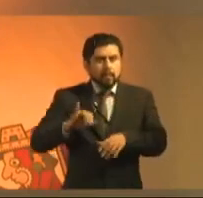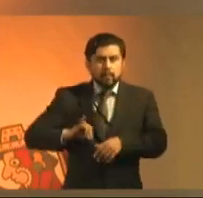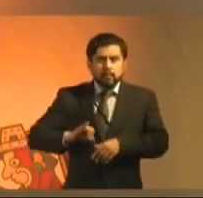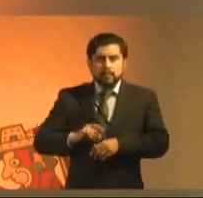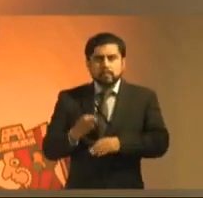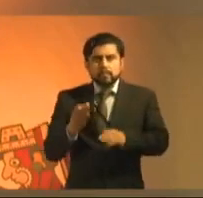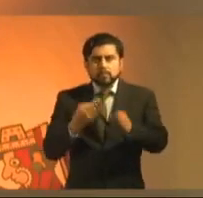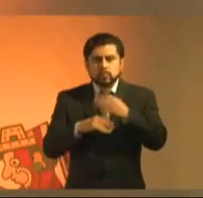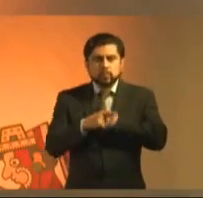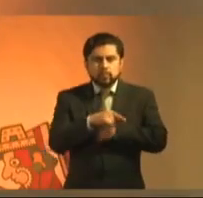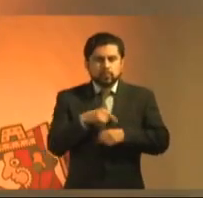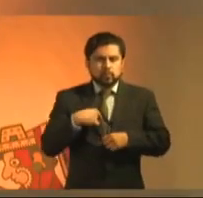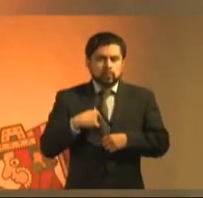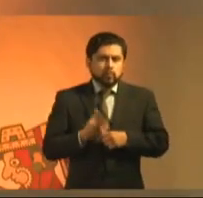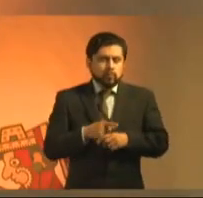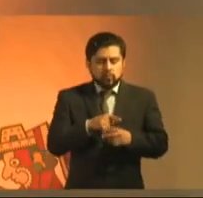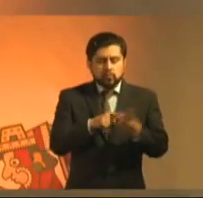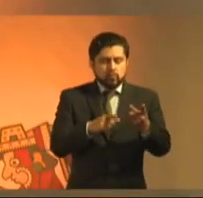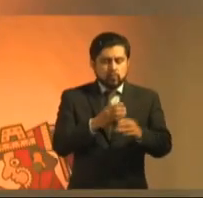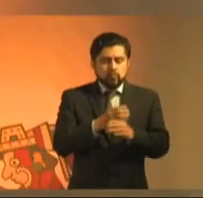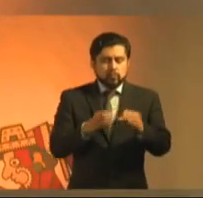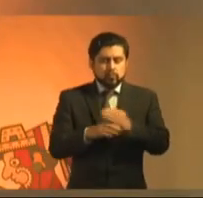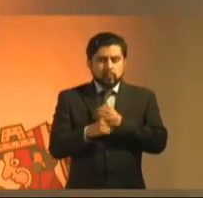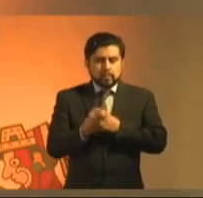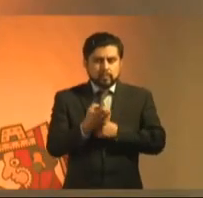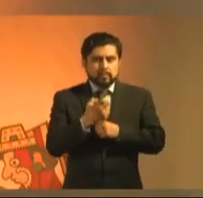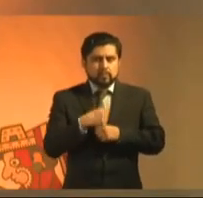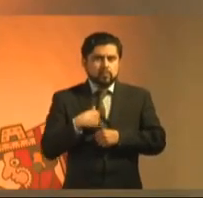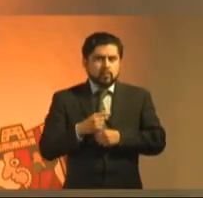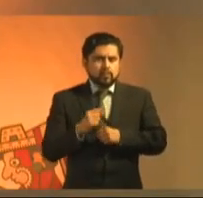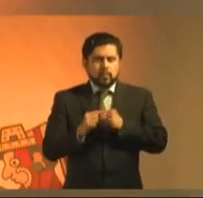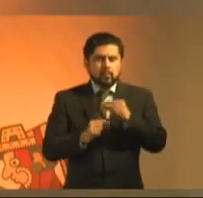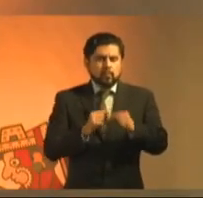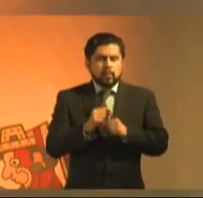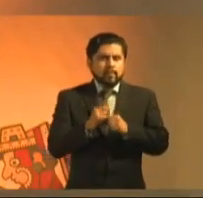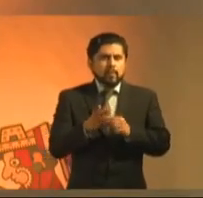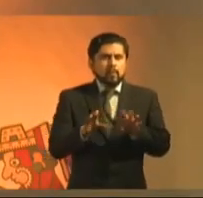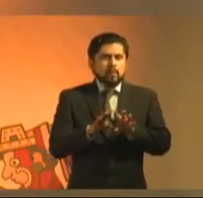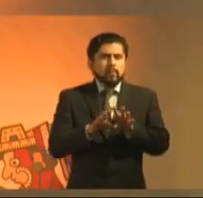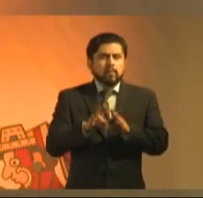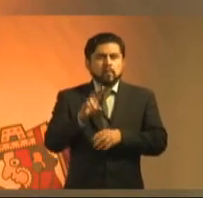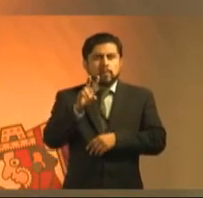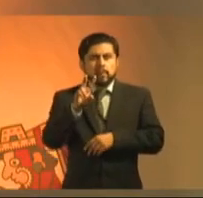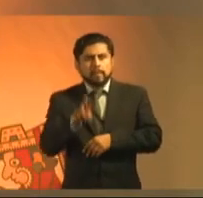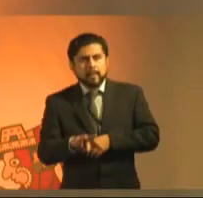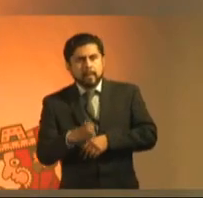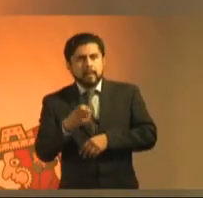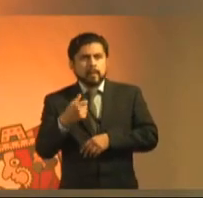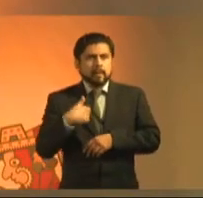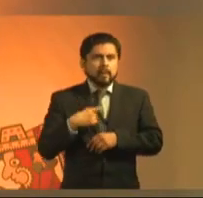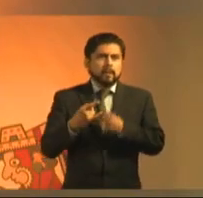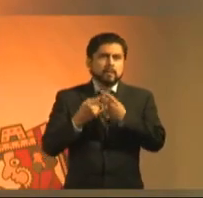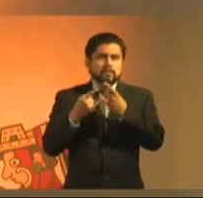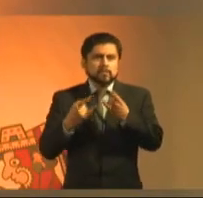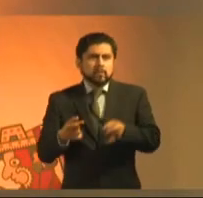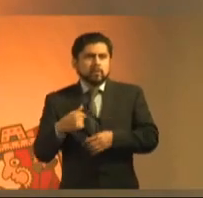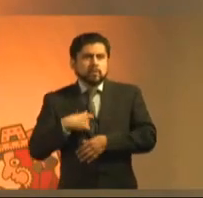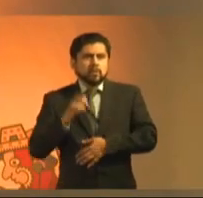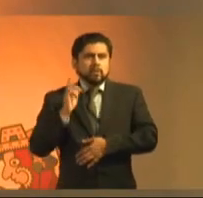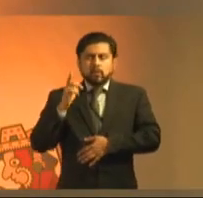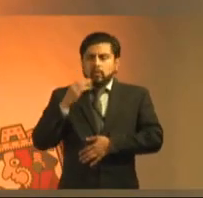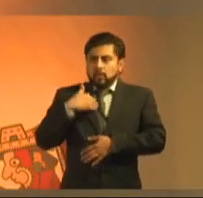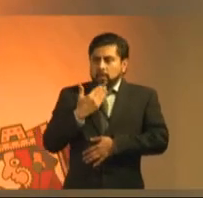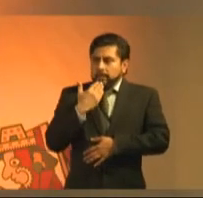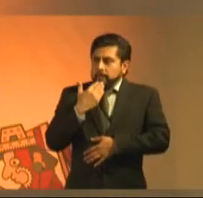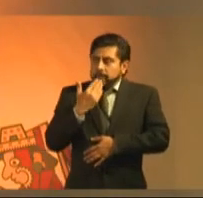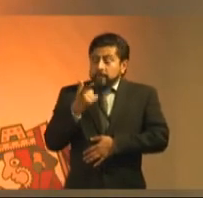combinación de ambas cosas pero similitud y verdad es lo que yo intenté en este trabajo espero haberlo logrado mucha gente